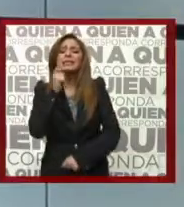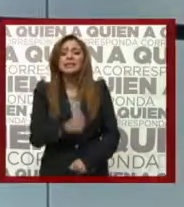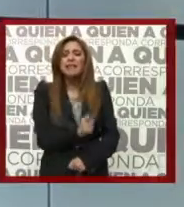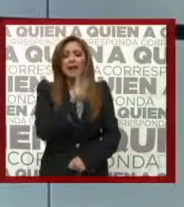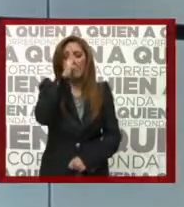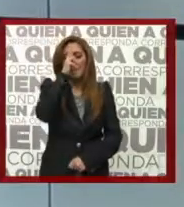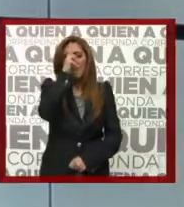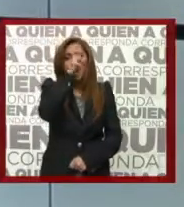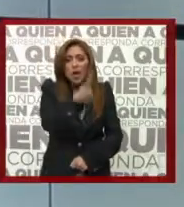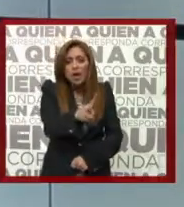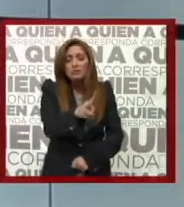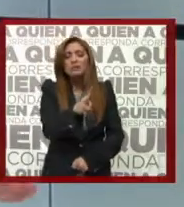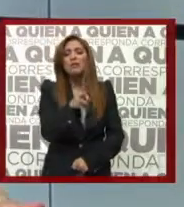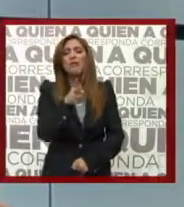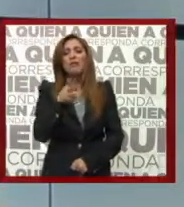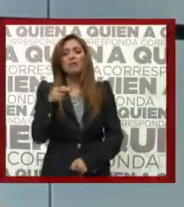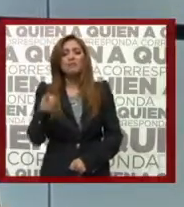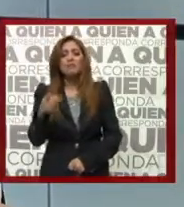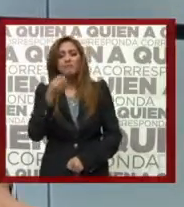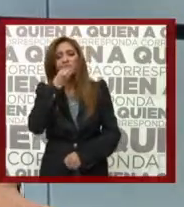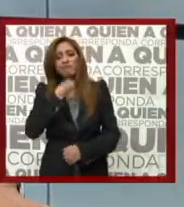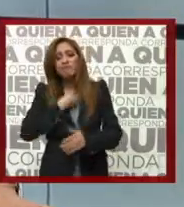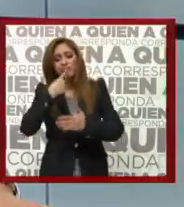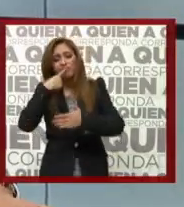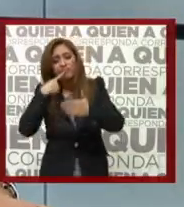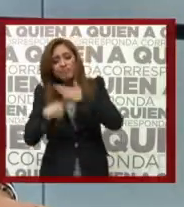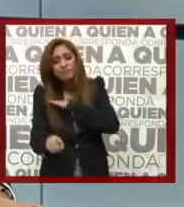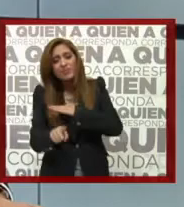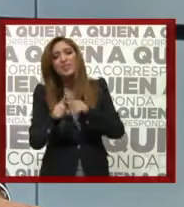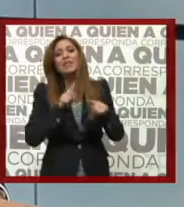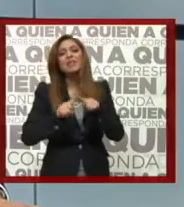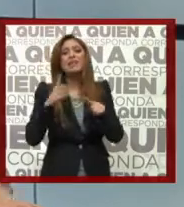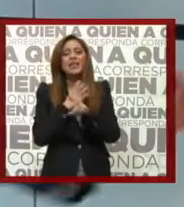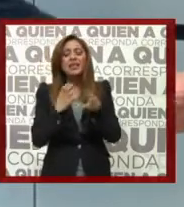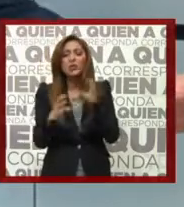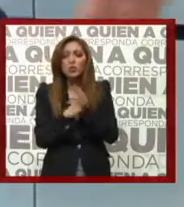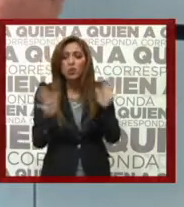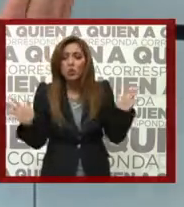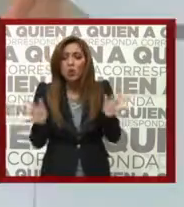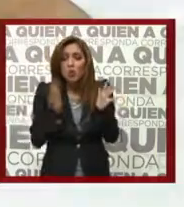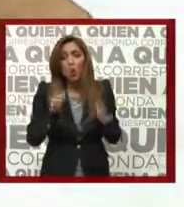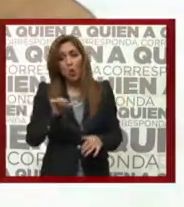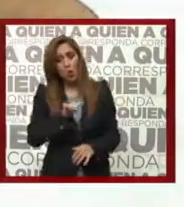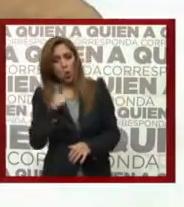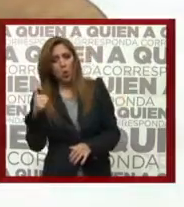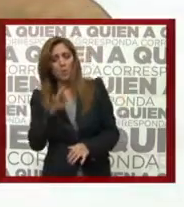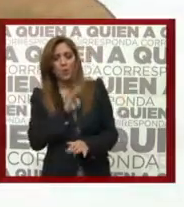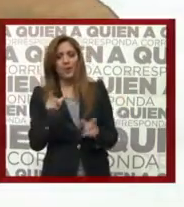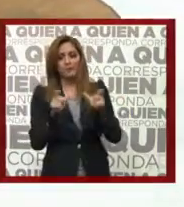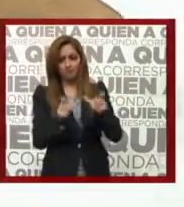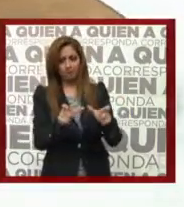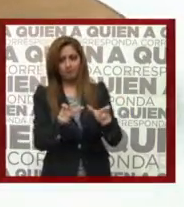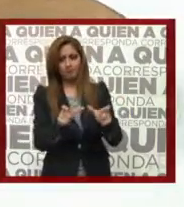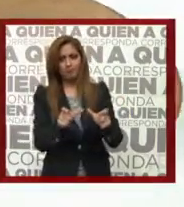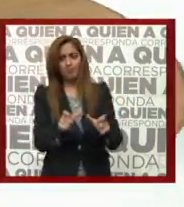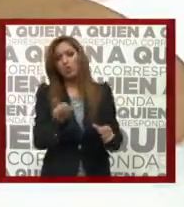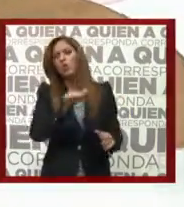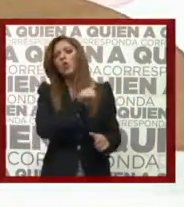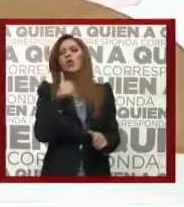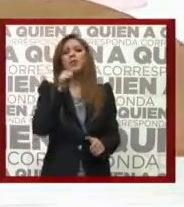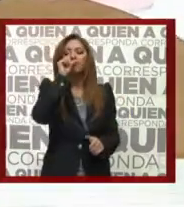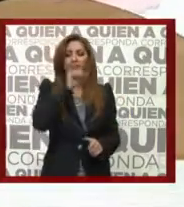violencia ante ella tienen que declarar y descubrir unas cosas espantosas. Y otras que se pueden frenar porque llegas a tiempo, pero hay otras